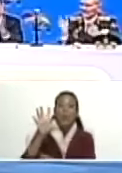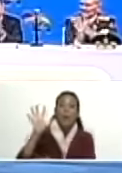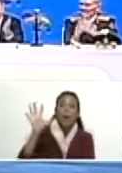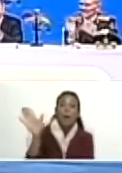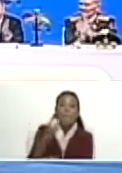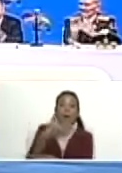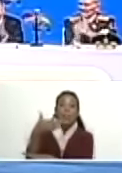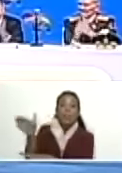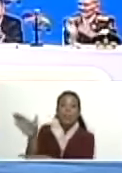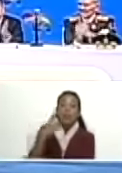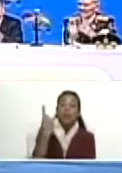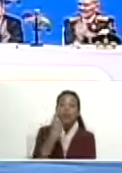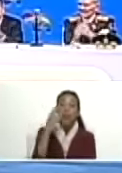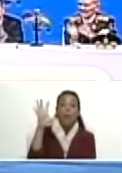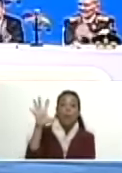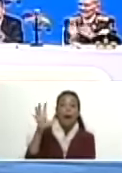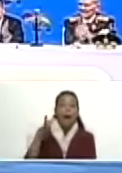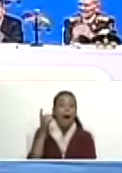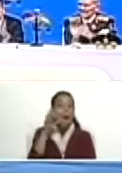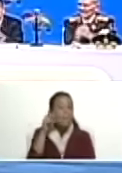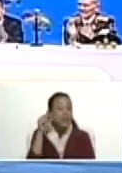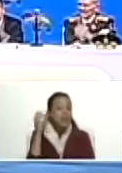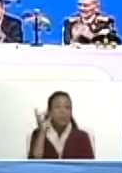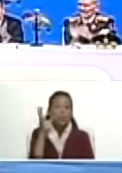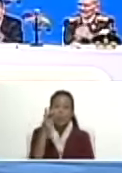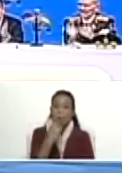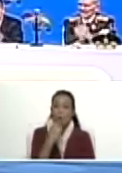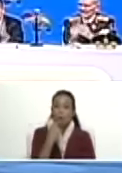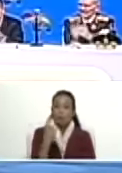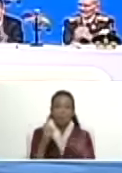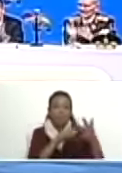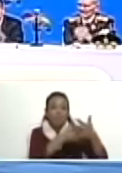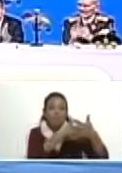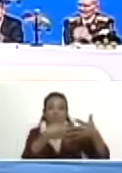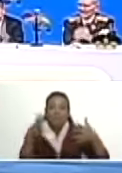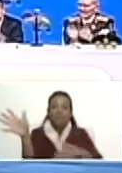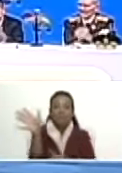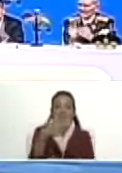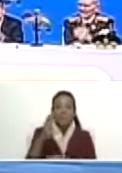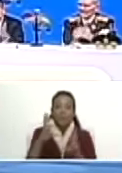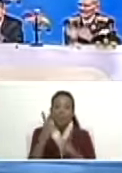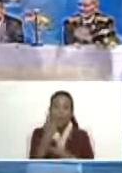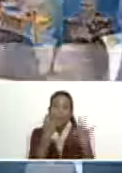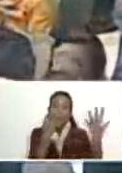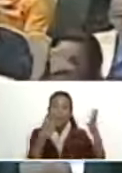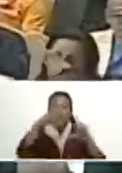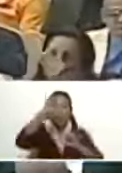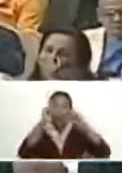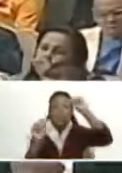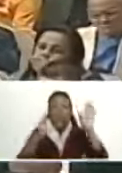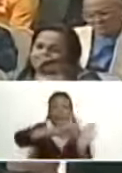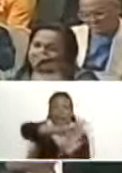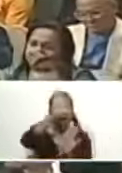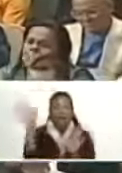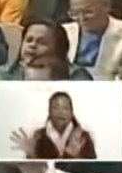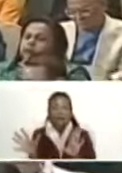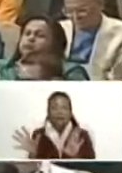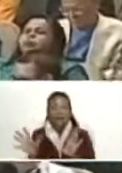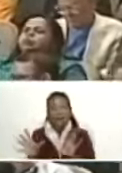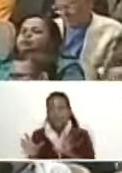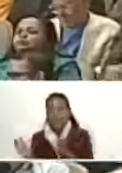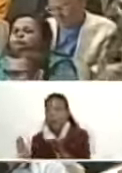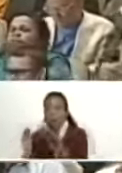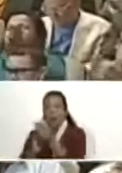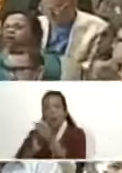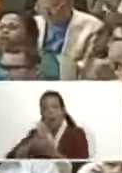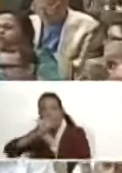bandera. Amarillo, azul y rojo. Con 8 estrellas, incluyendo la octava estrella de